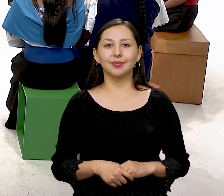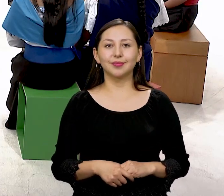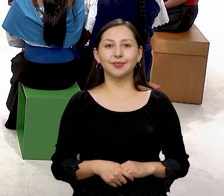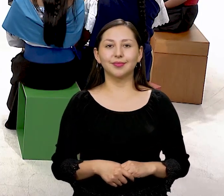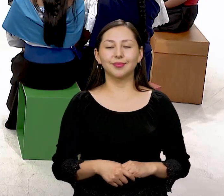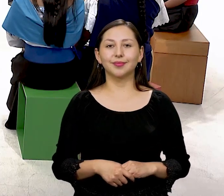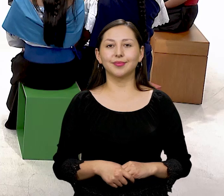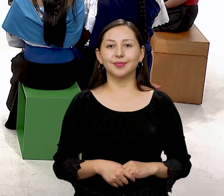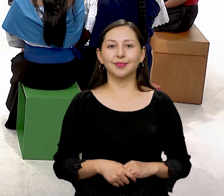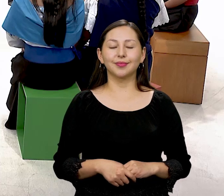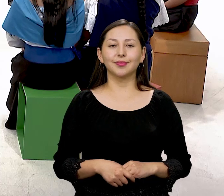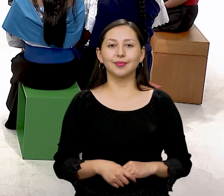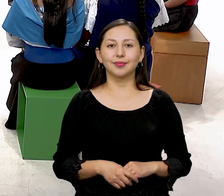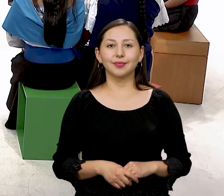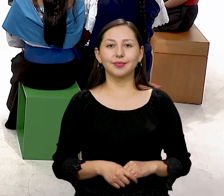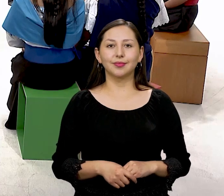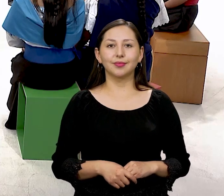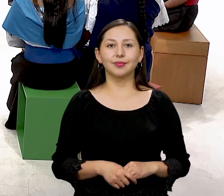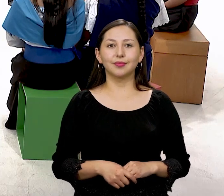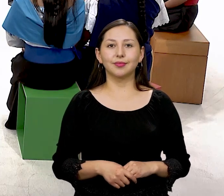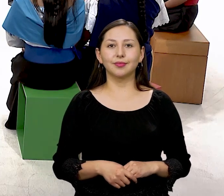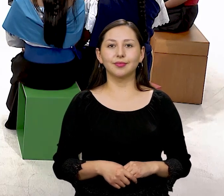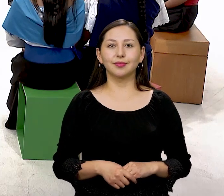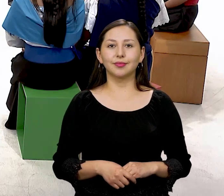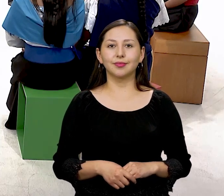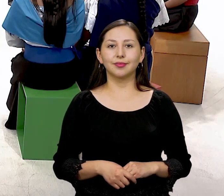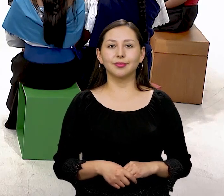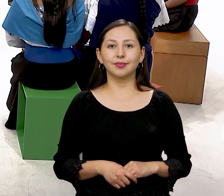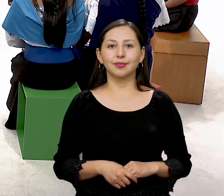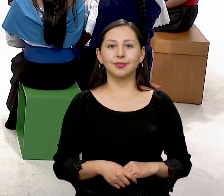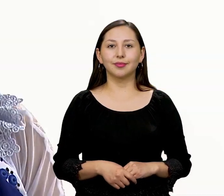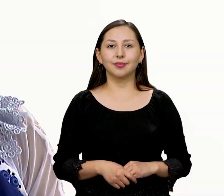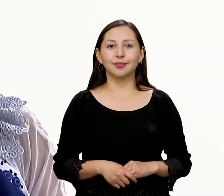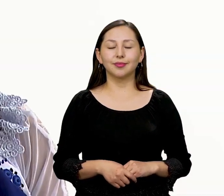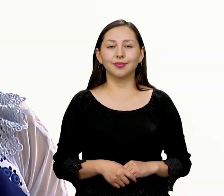Empezamos, el micrófono es también de ustedes.